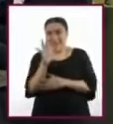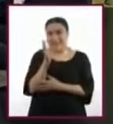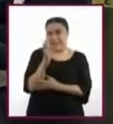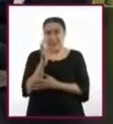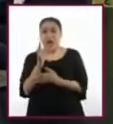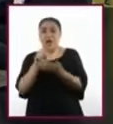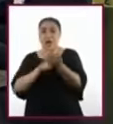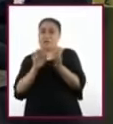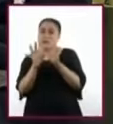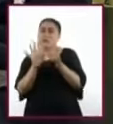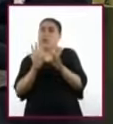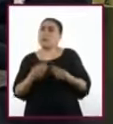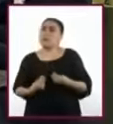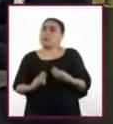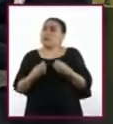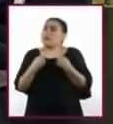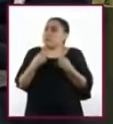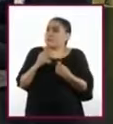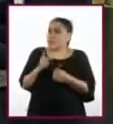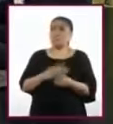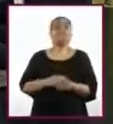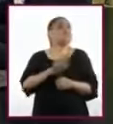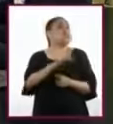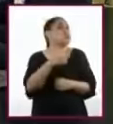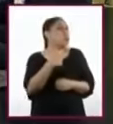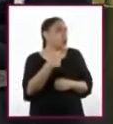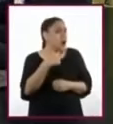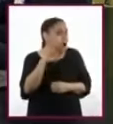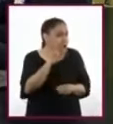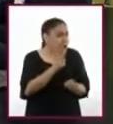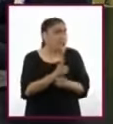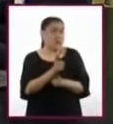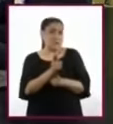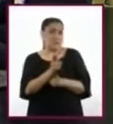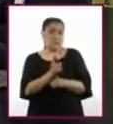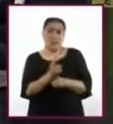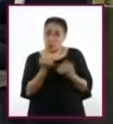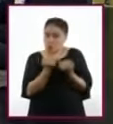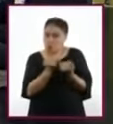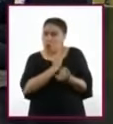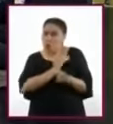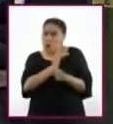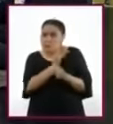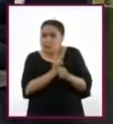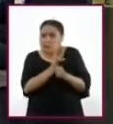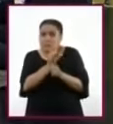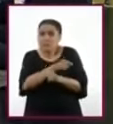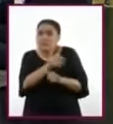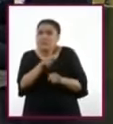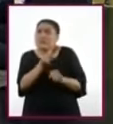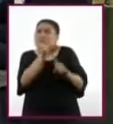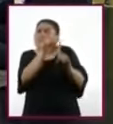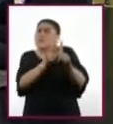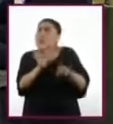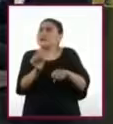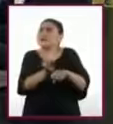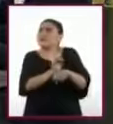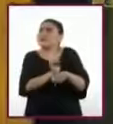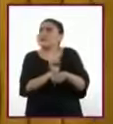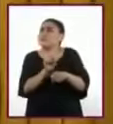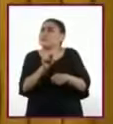los objetos cobran vida. Sí, y yo descubrí que a las manos también las podemos explorar como si ellas mismas fueran un personaje. Claro,